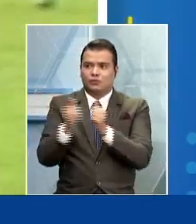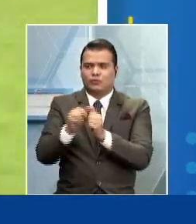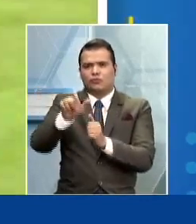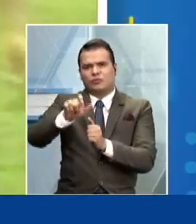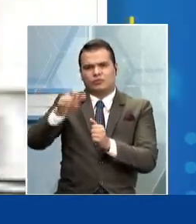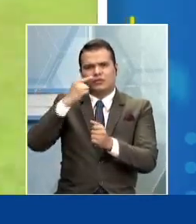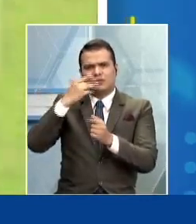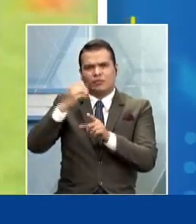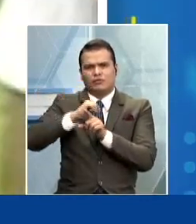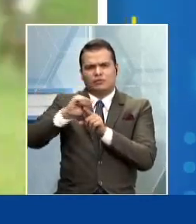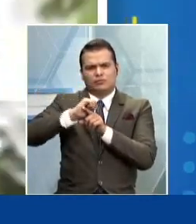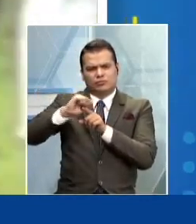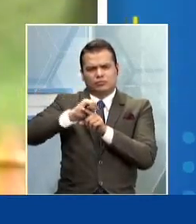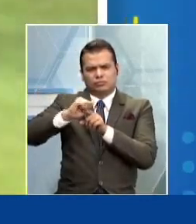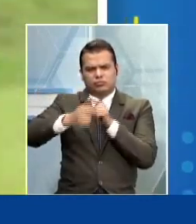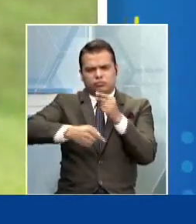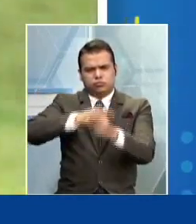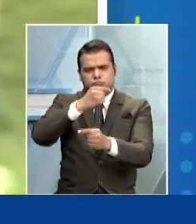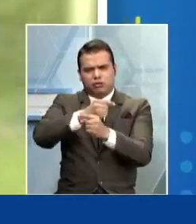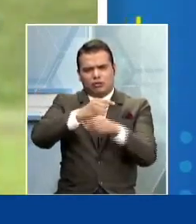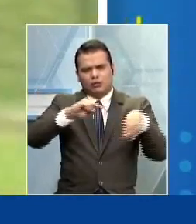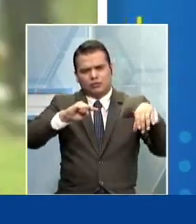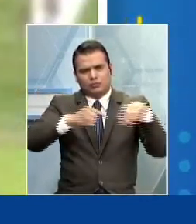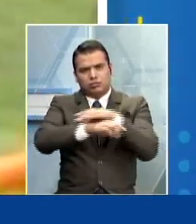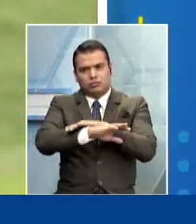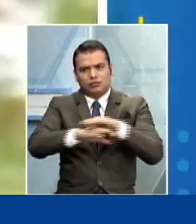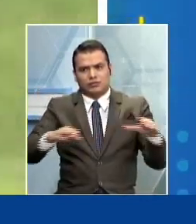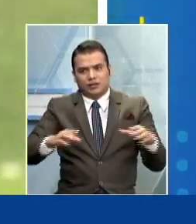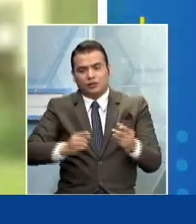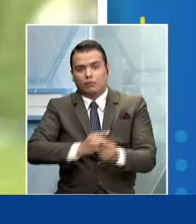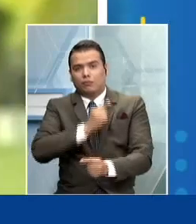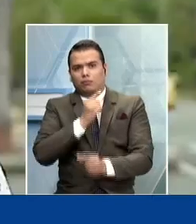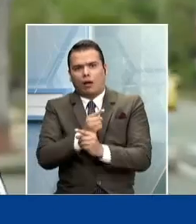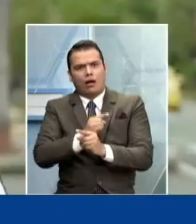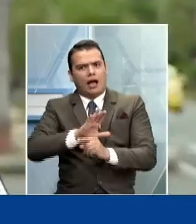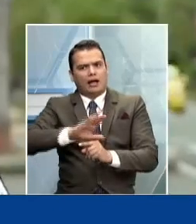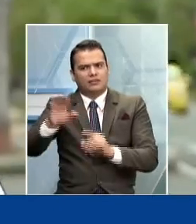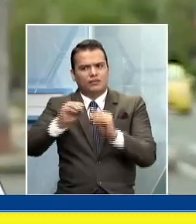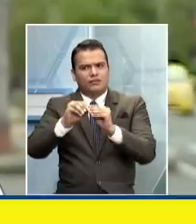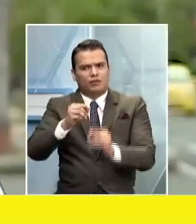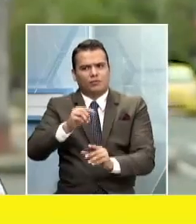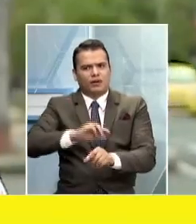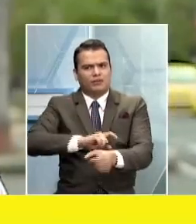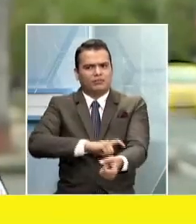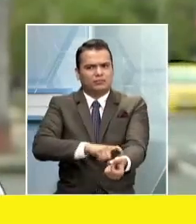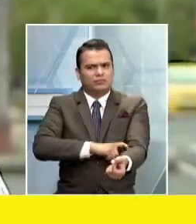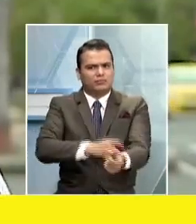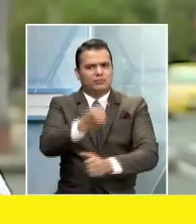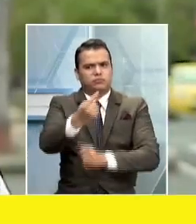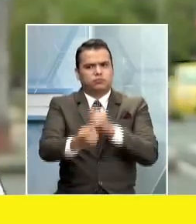Bonilla practicando definición y conformaron un ataque de ensueño en el Cali. No nos gustaba,